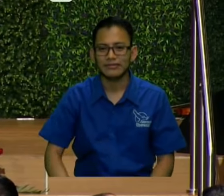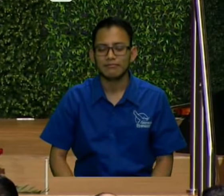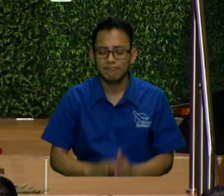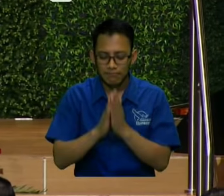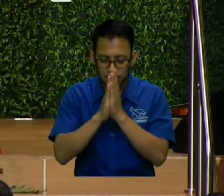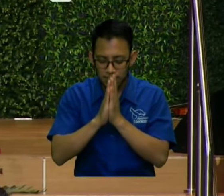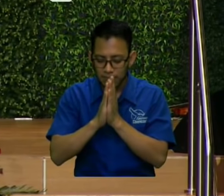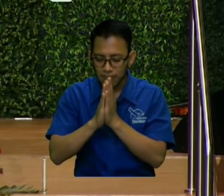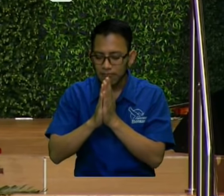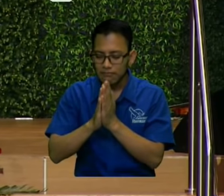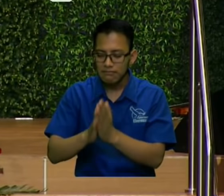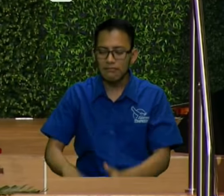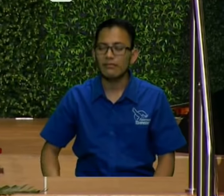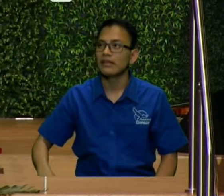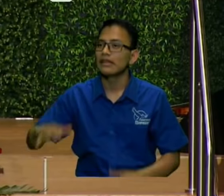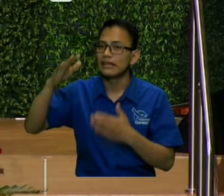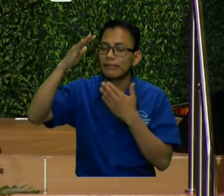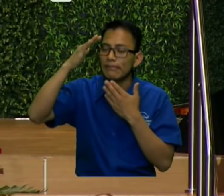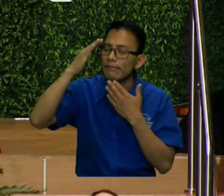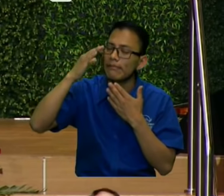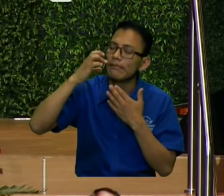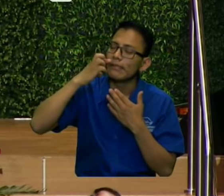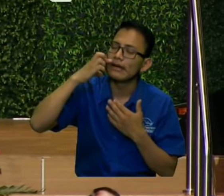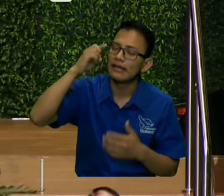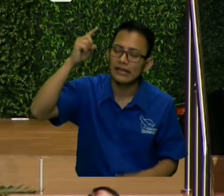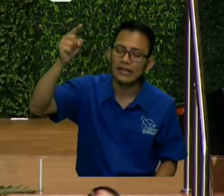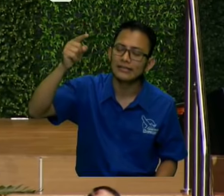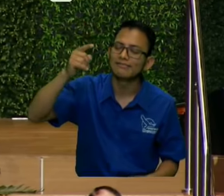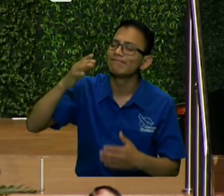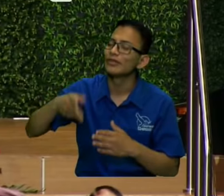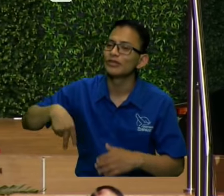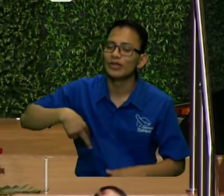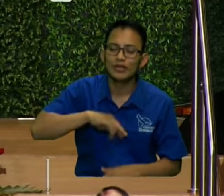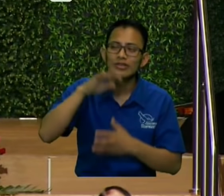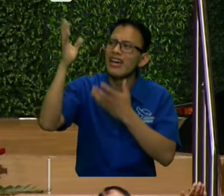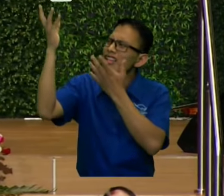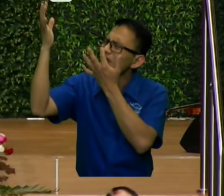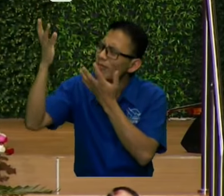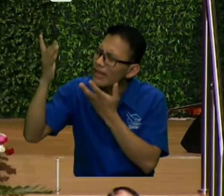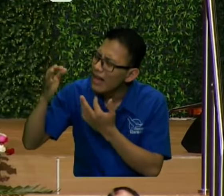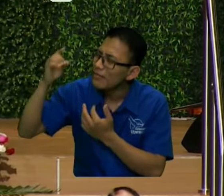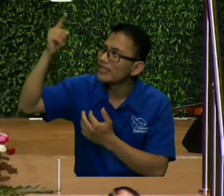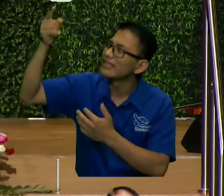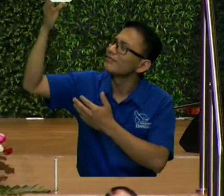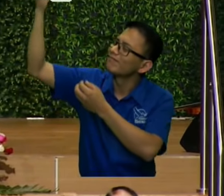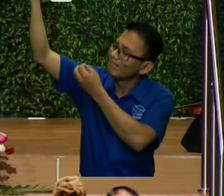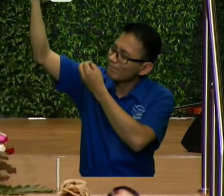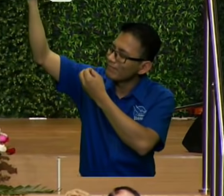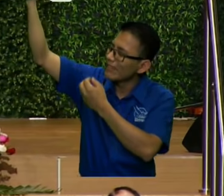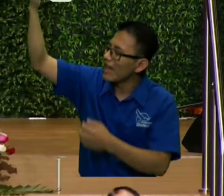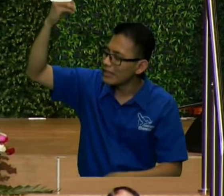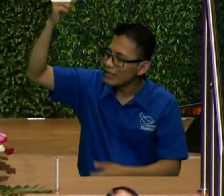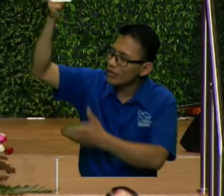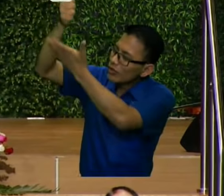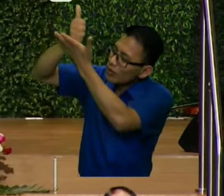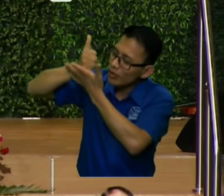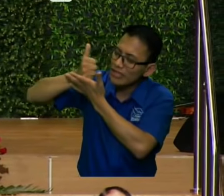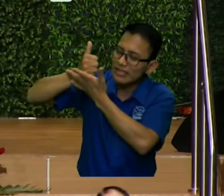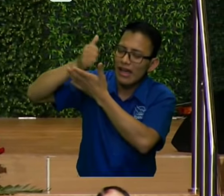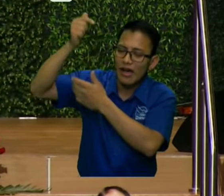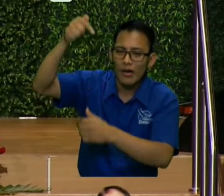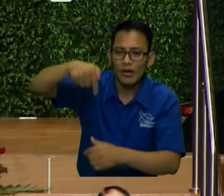Padre, en el nombre de Jesús, te suplicamos que nos auxilies hoy, como siempre lo haces. Ten misericordia de nosotros,